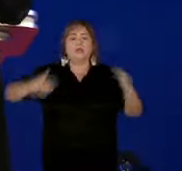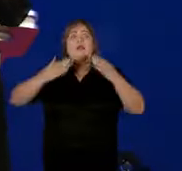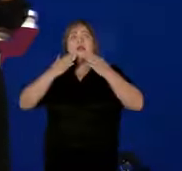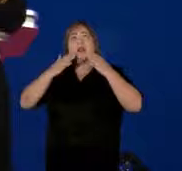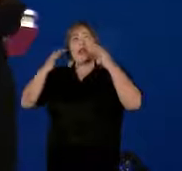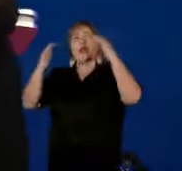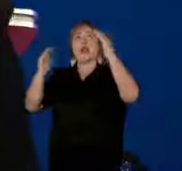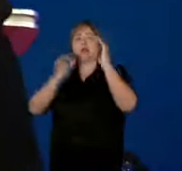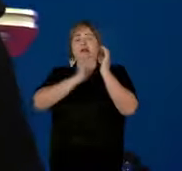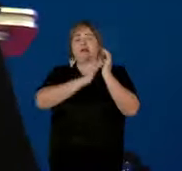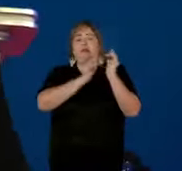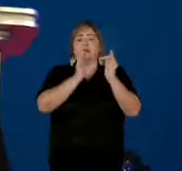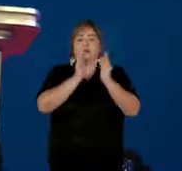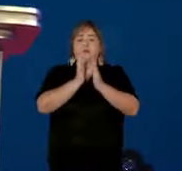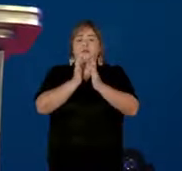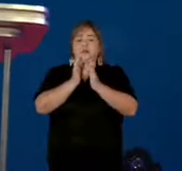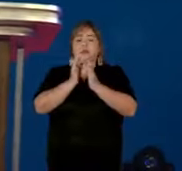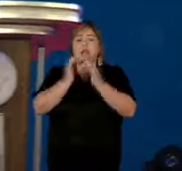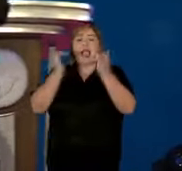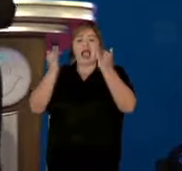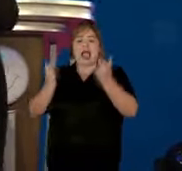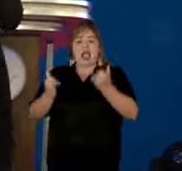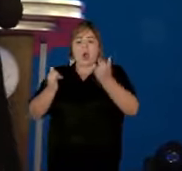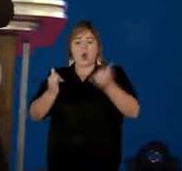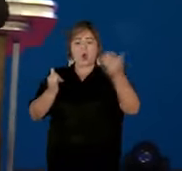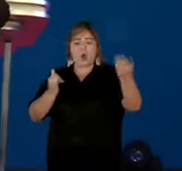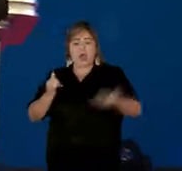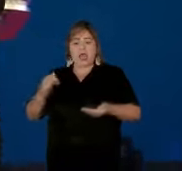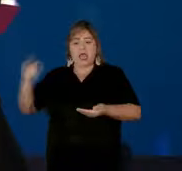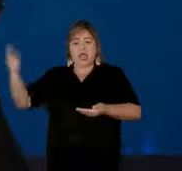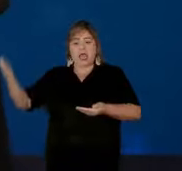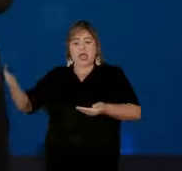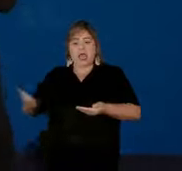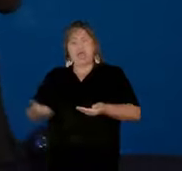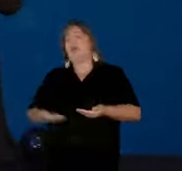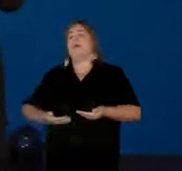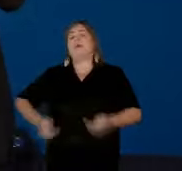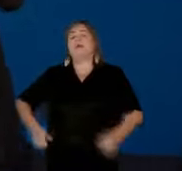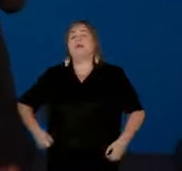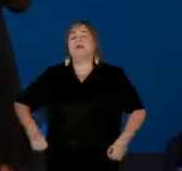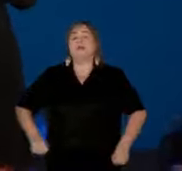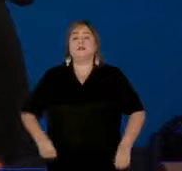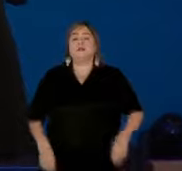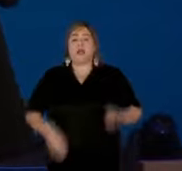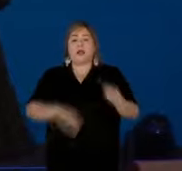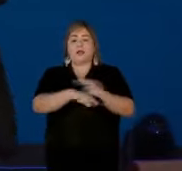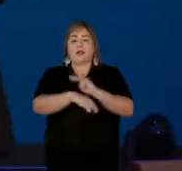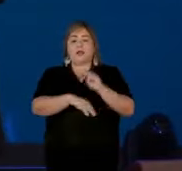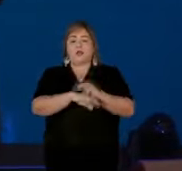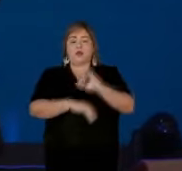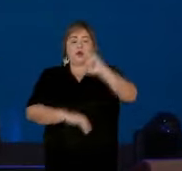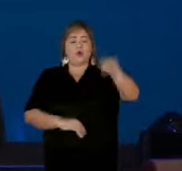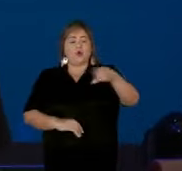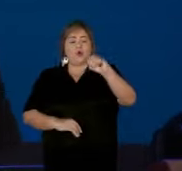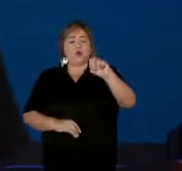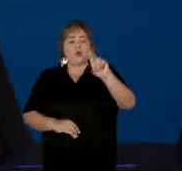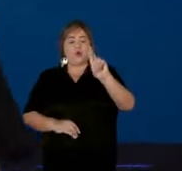Gracias, Jesús. Voy a invitar al ministro también de la casa, nuestro hermano Jorge